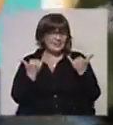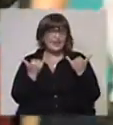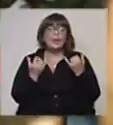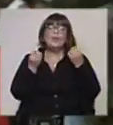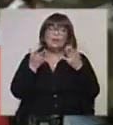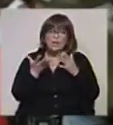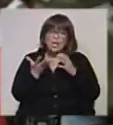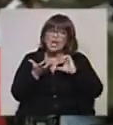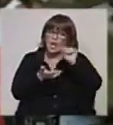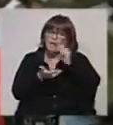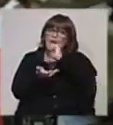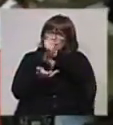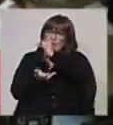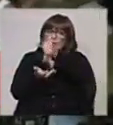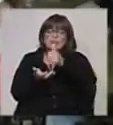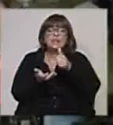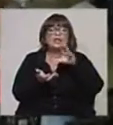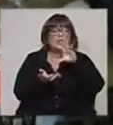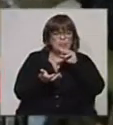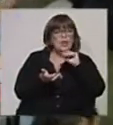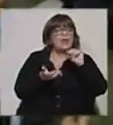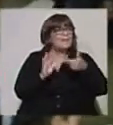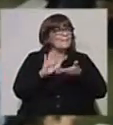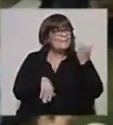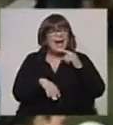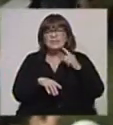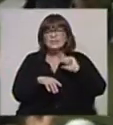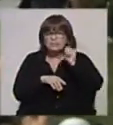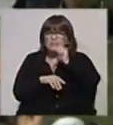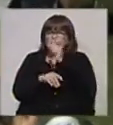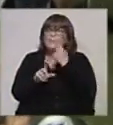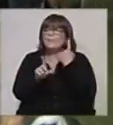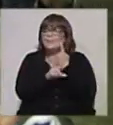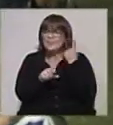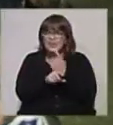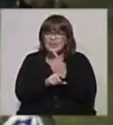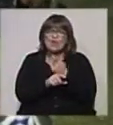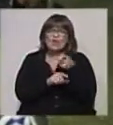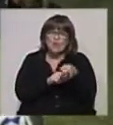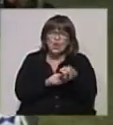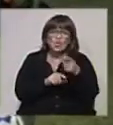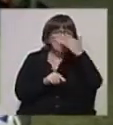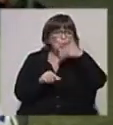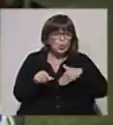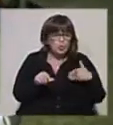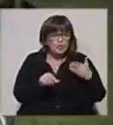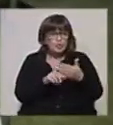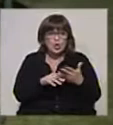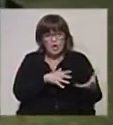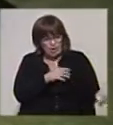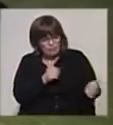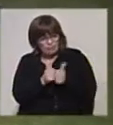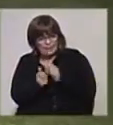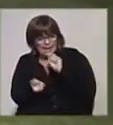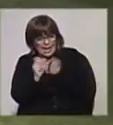títulos importantes. Los Patos Cabreros es la murga que ganó más primeros premios en la historia del carnaval. Lo hiciste con los Patos Cabreros de haberlo sacado en este último tiempo, ahora te arrimaste los Saltimbanquis.